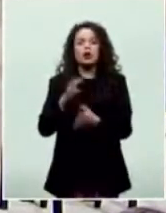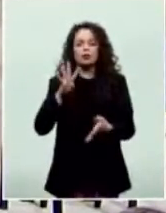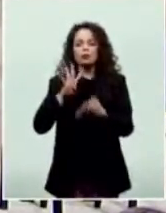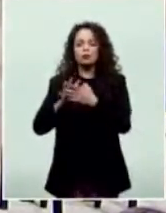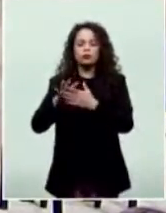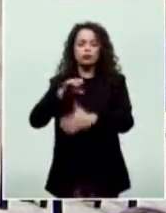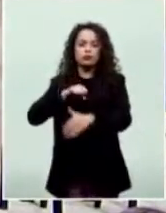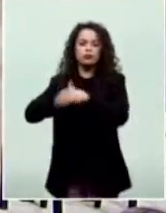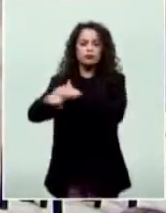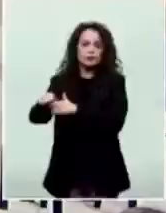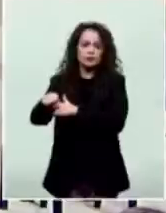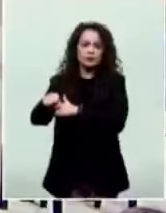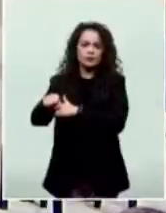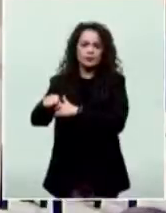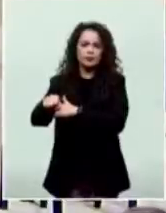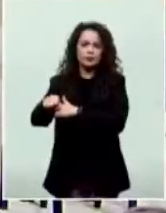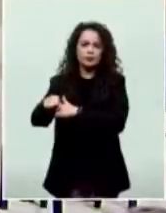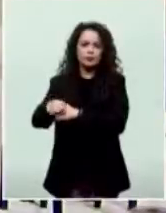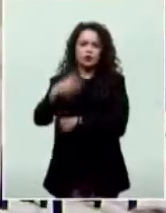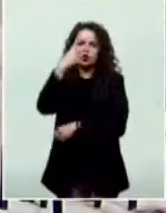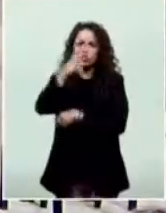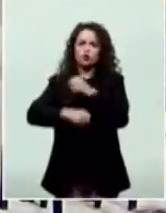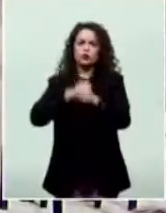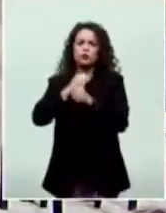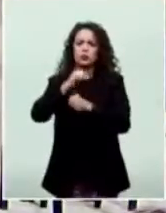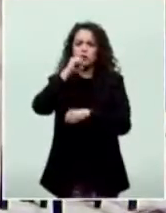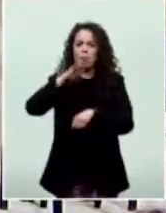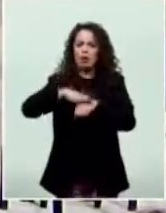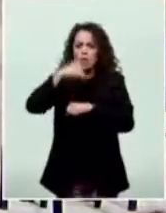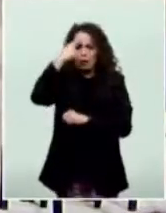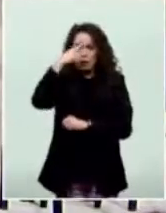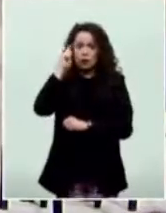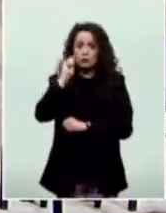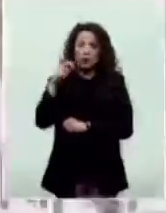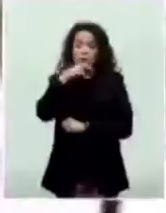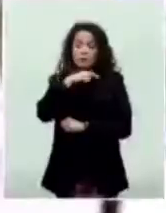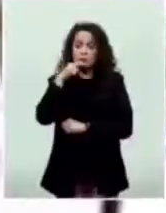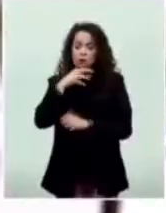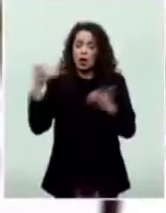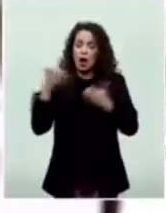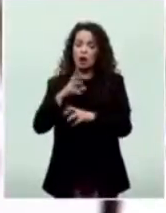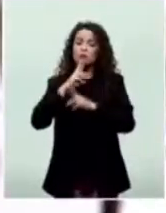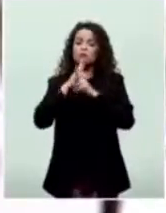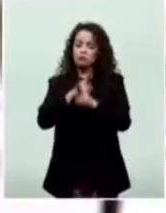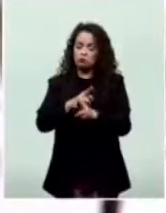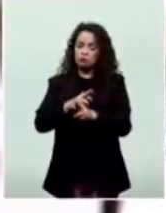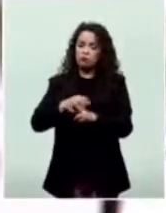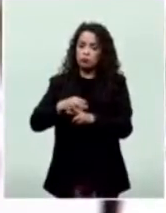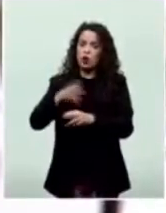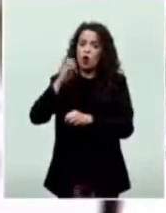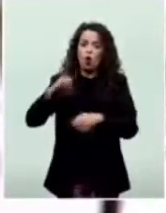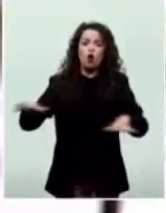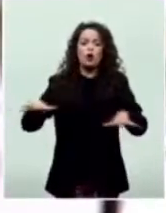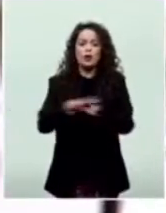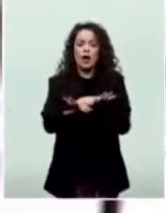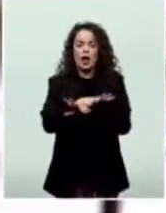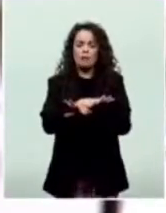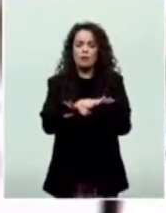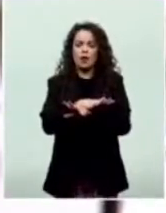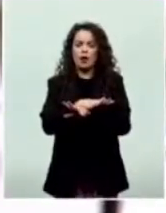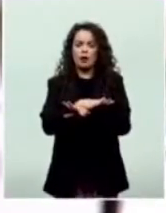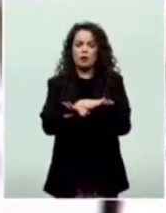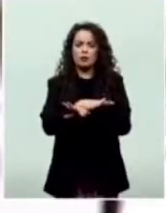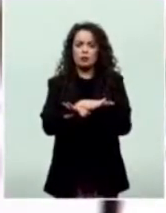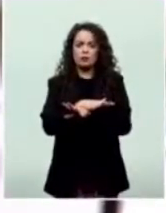preventiva y que nada más habrá 2 años para que se dé una resolución y o cambiar las medidas cautelares. En